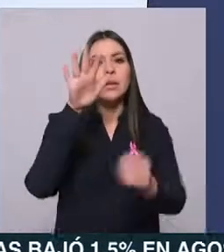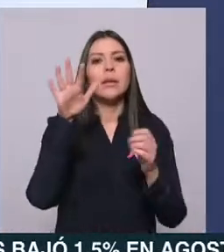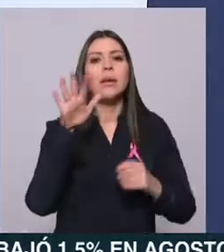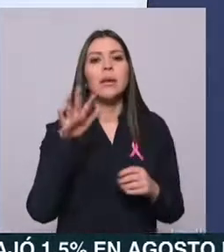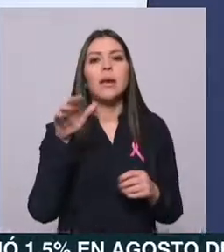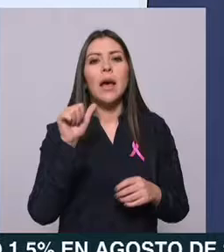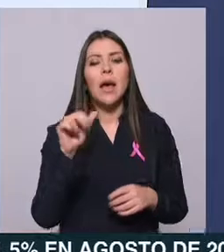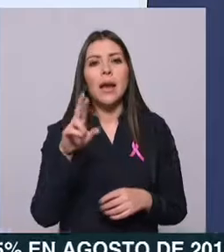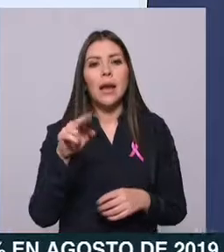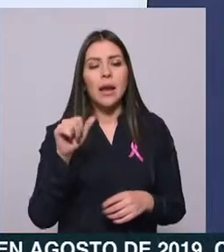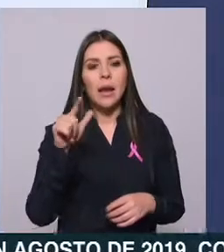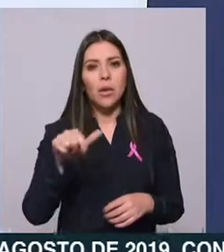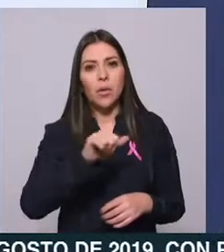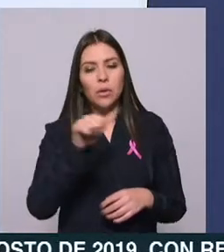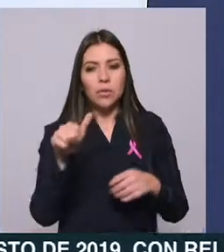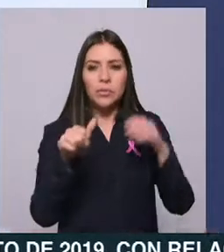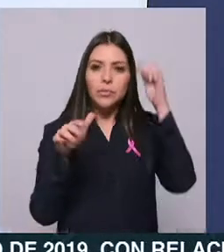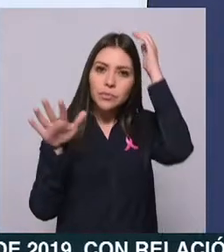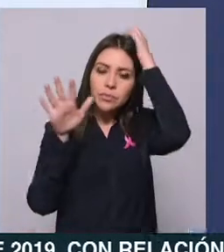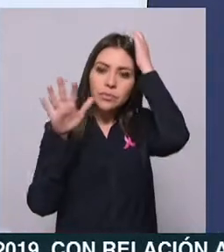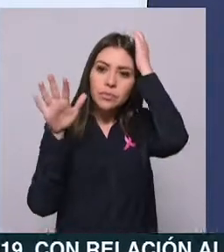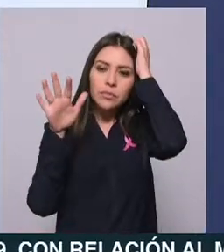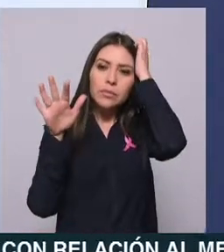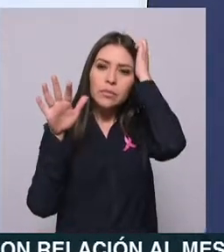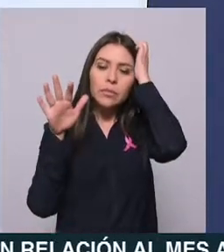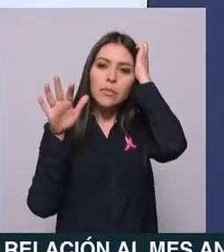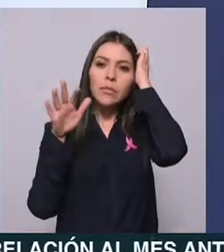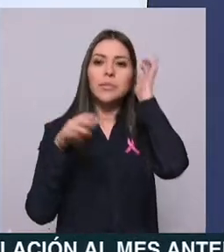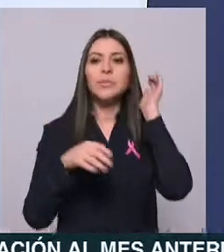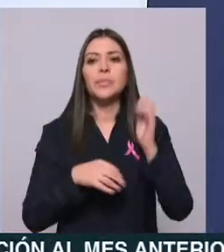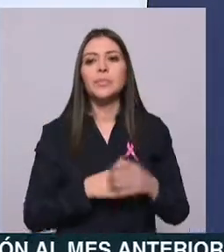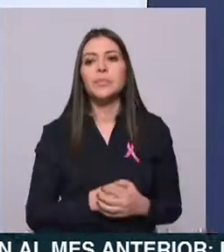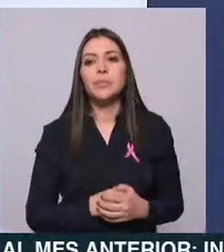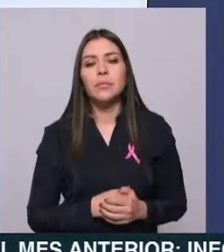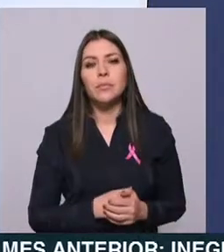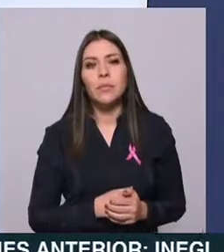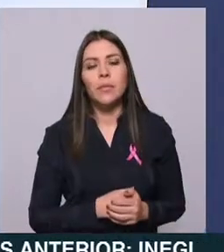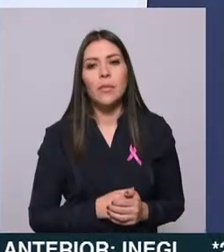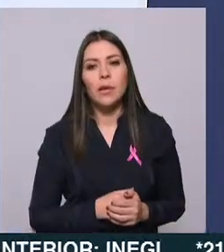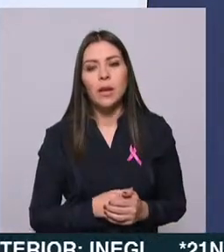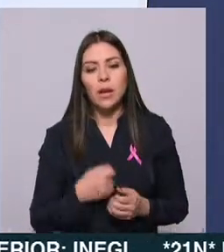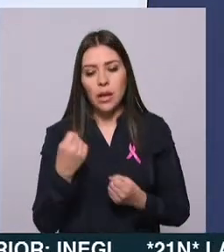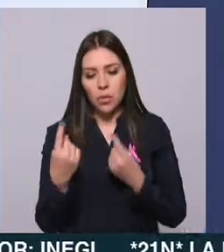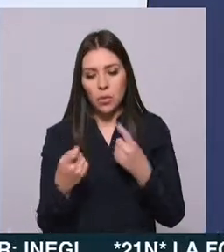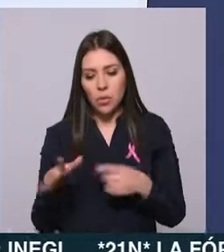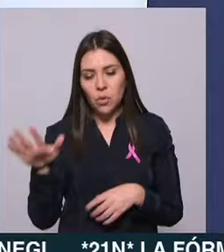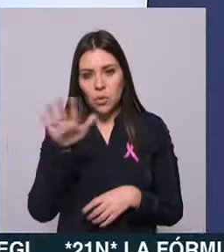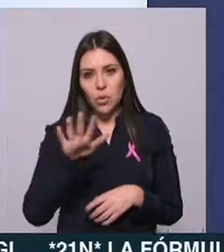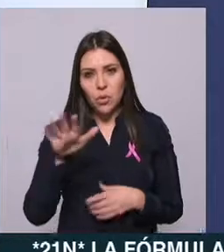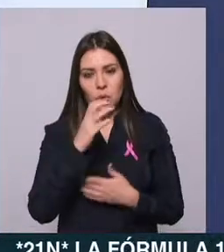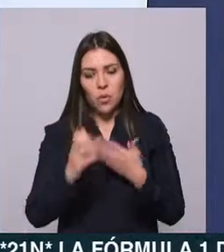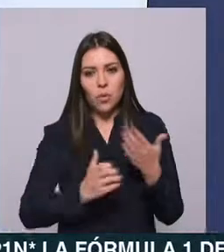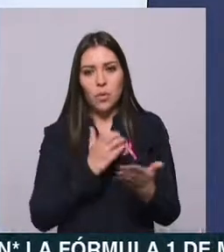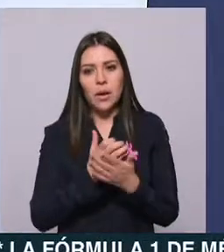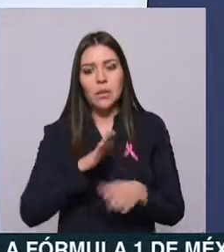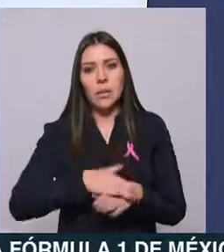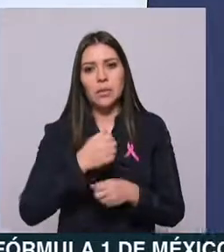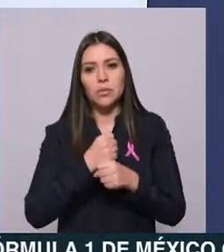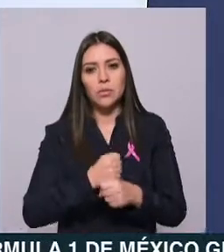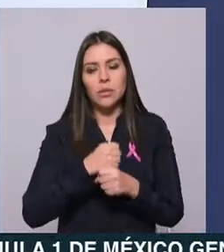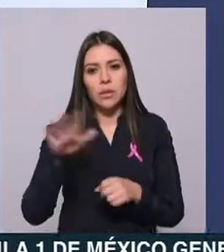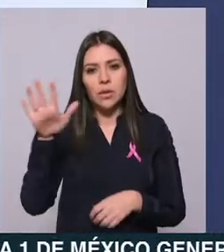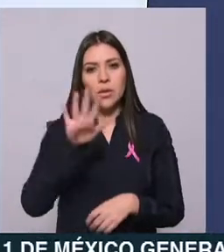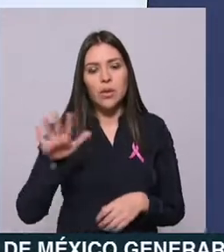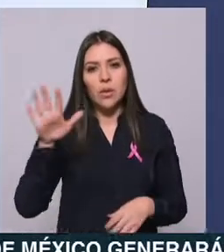zona del Arenal, a la zona pues algunas colonias que la padecen, sobre todo en esa en la